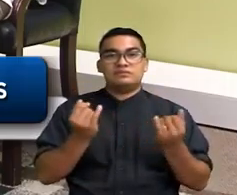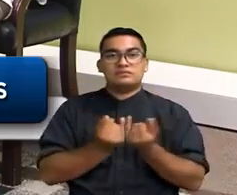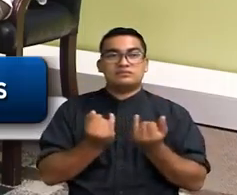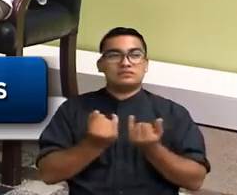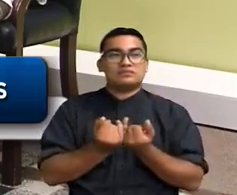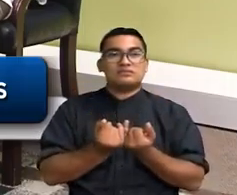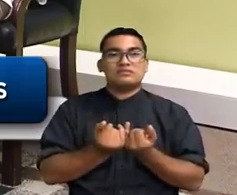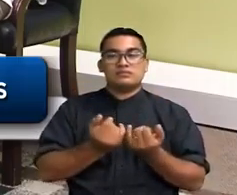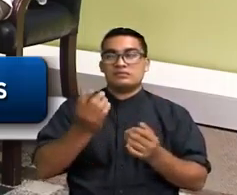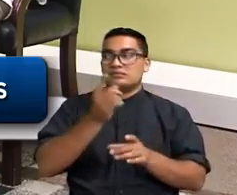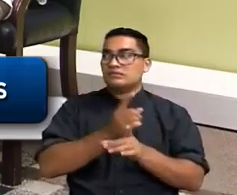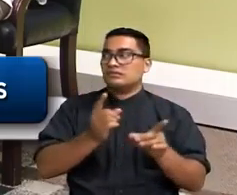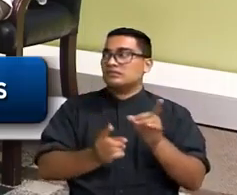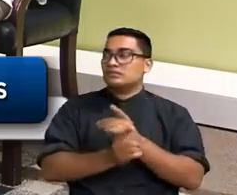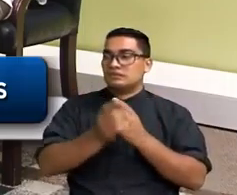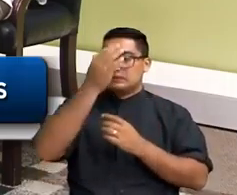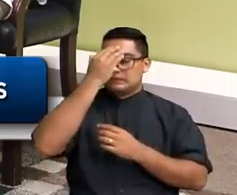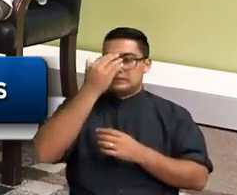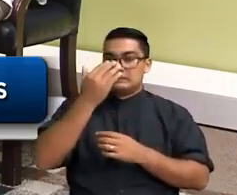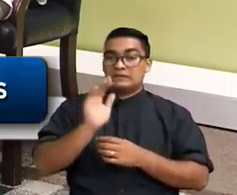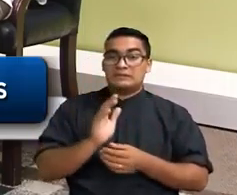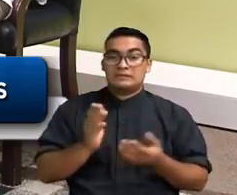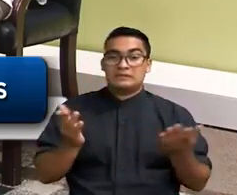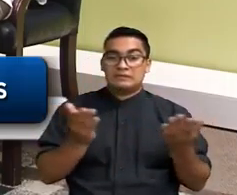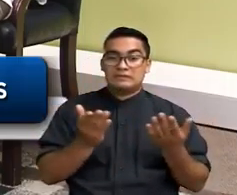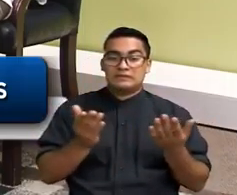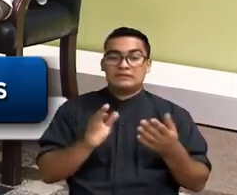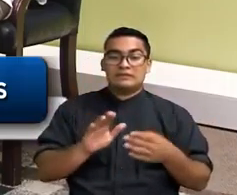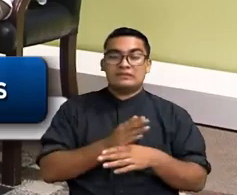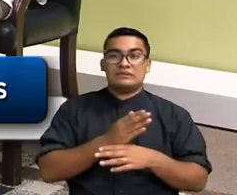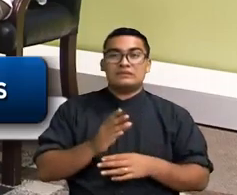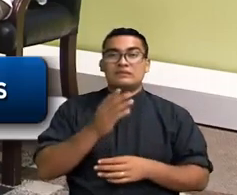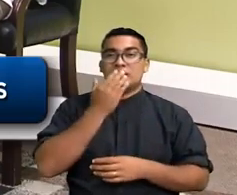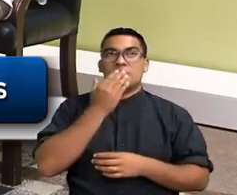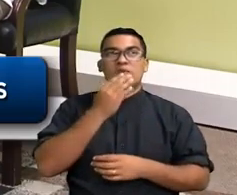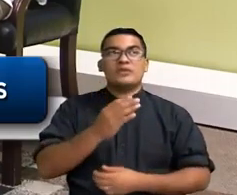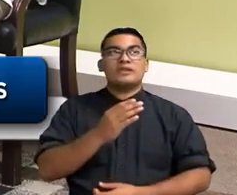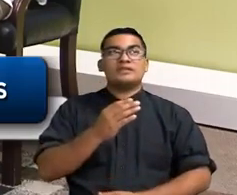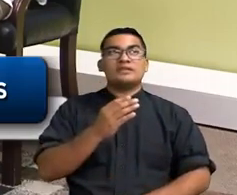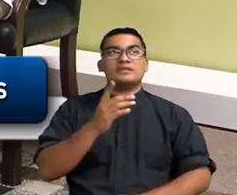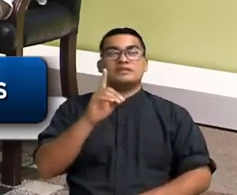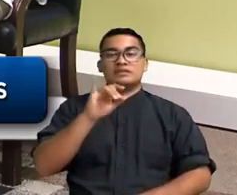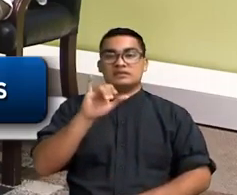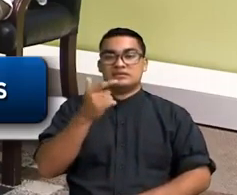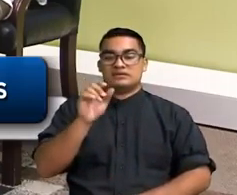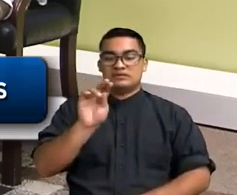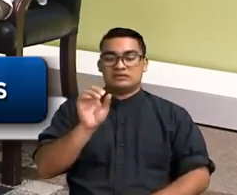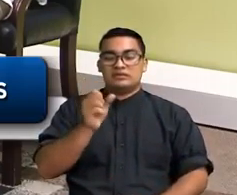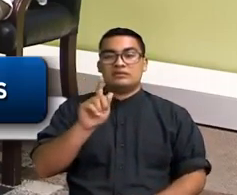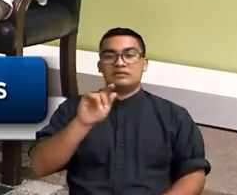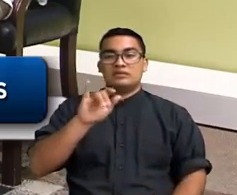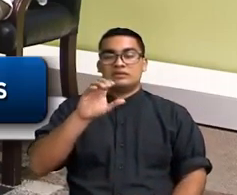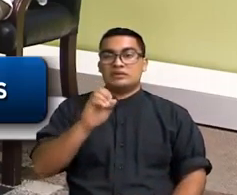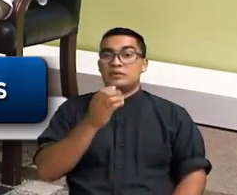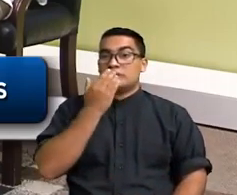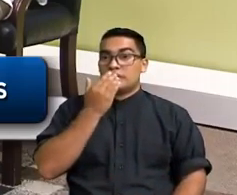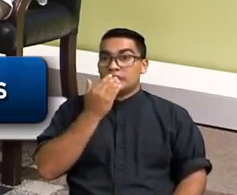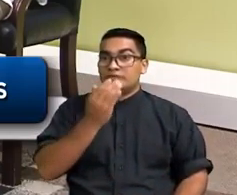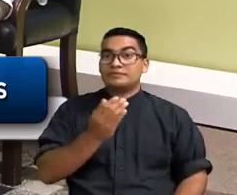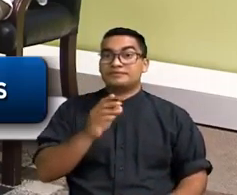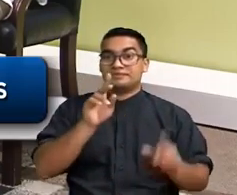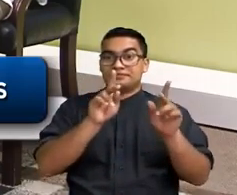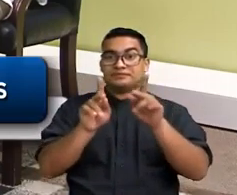saber que el diagnóstico, ¿verdad? Hacer un buen diagnóstico para hacer un buen tratamiento. El fisioterapeuta